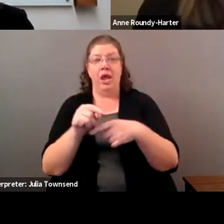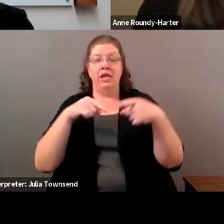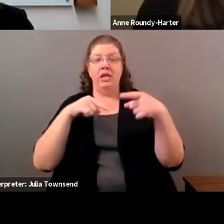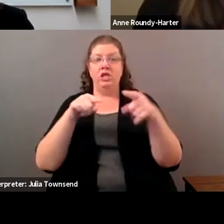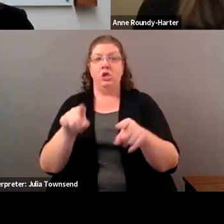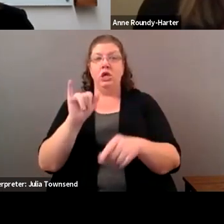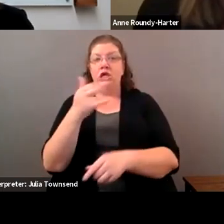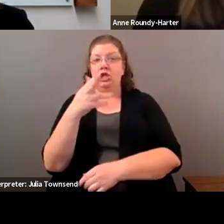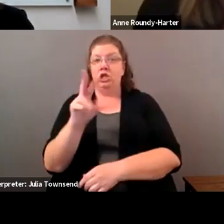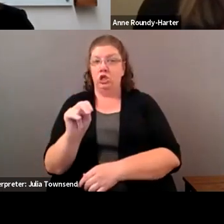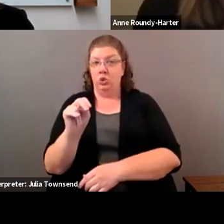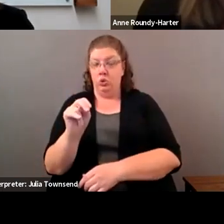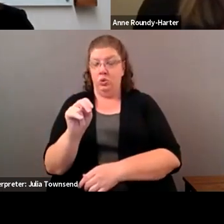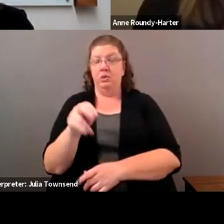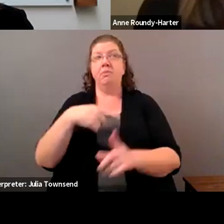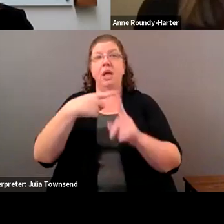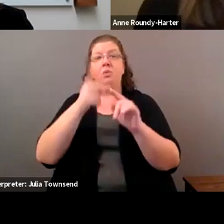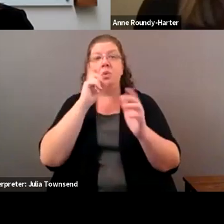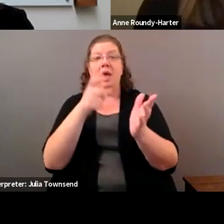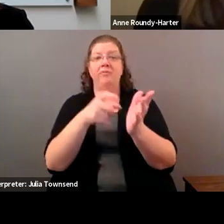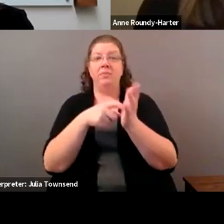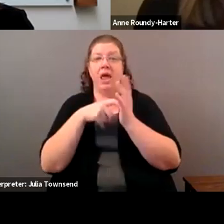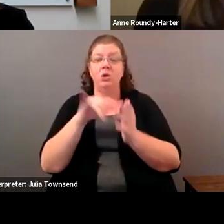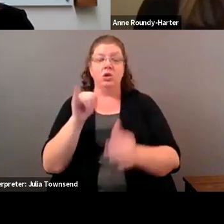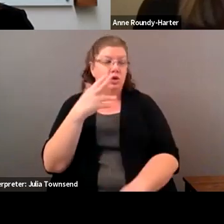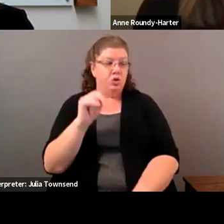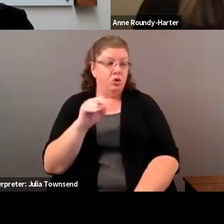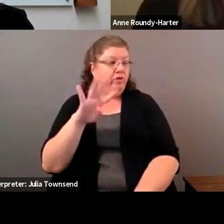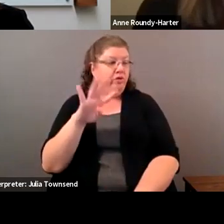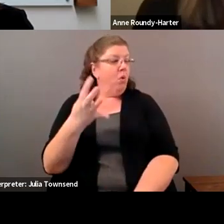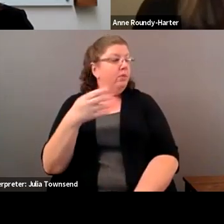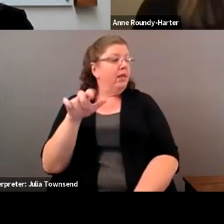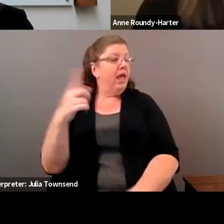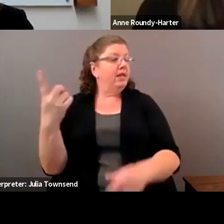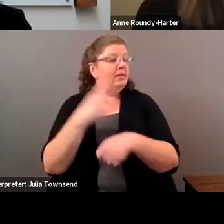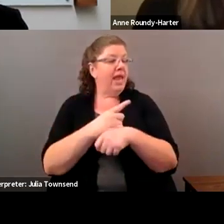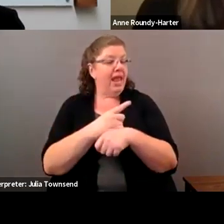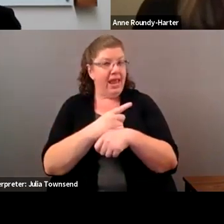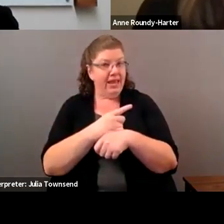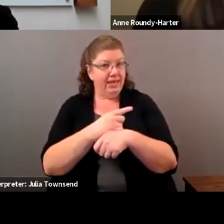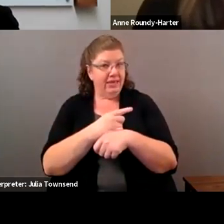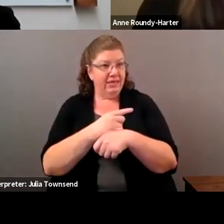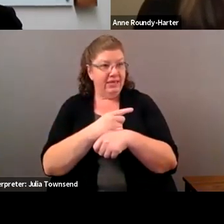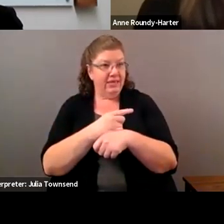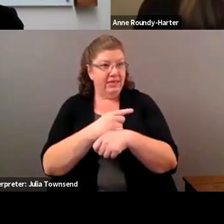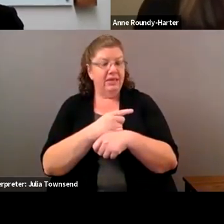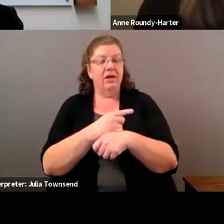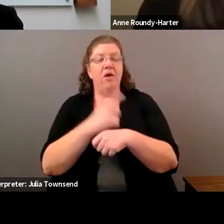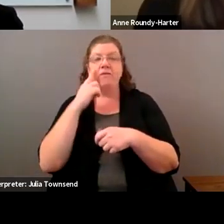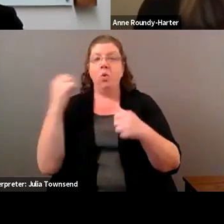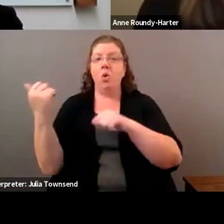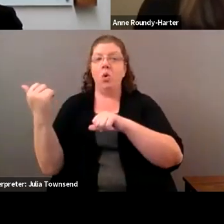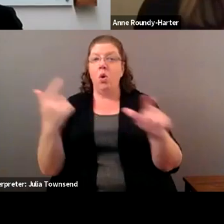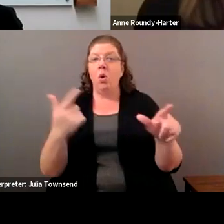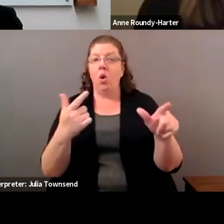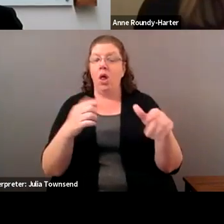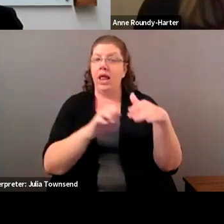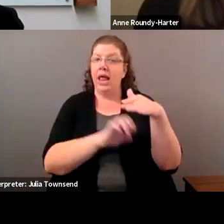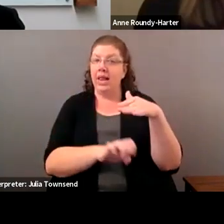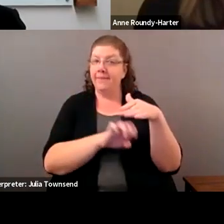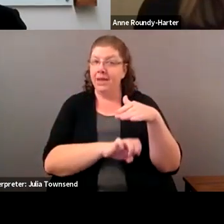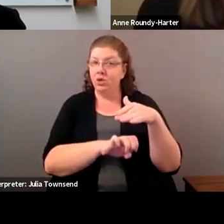capacitación de julio y le vamos a tener un día del 4 de junio de aprendizaje profesional tanto